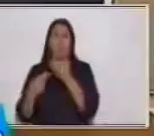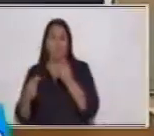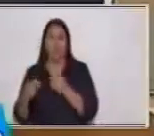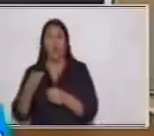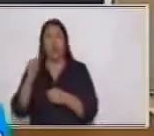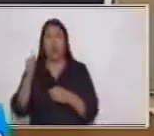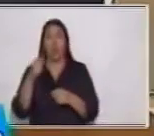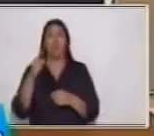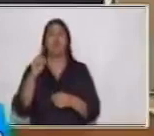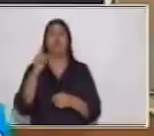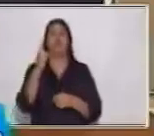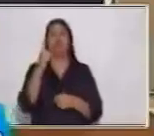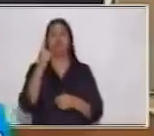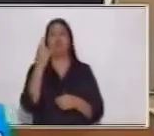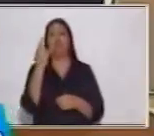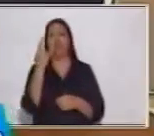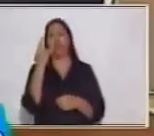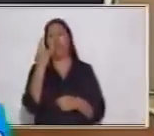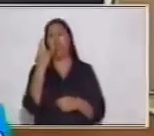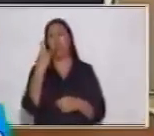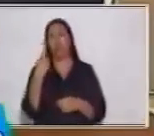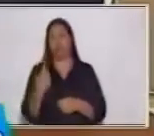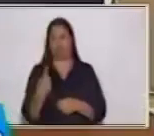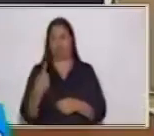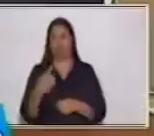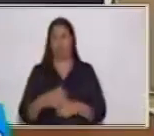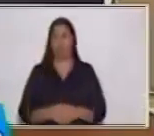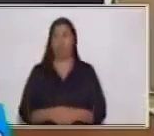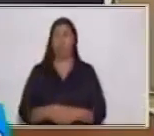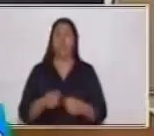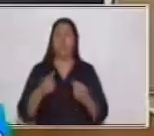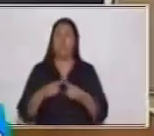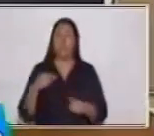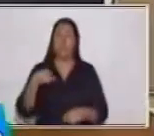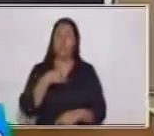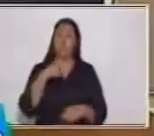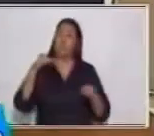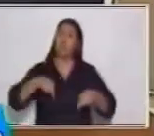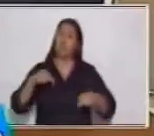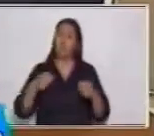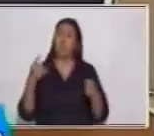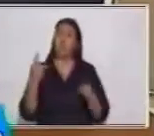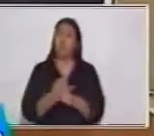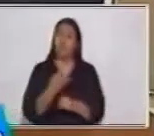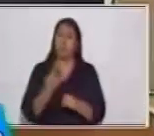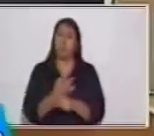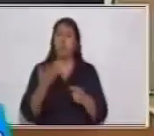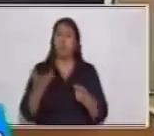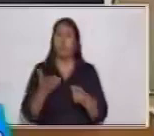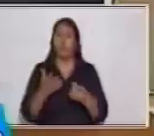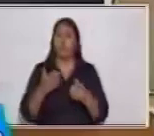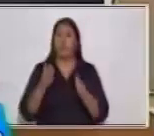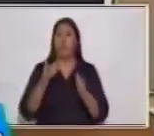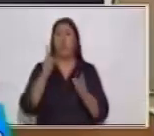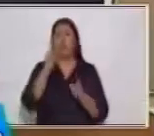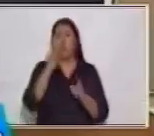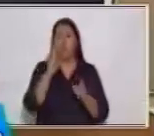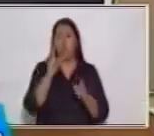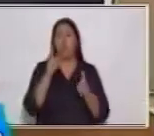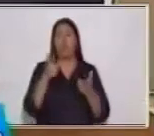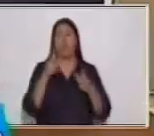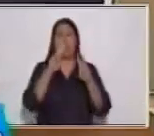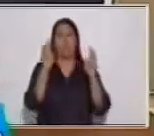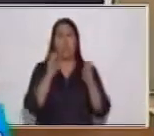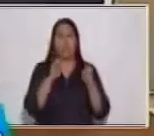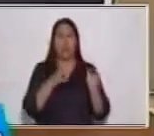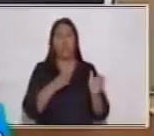a desarrollar una parte que regularmente siempre se va dejando, pero aquí en el programa queremos que también sea